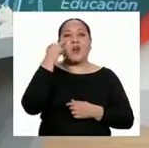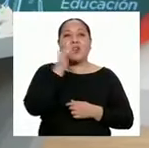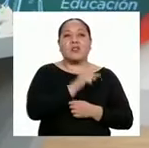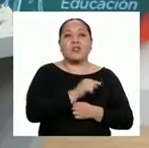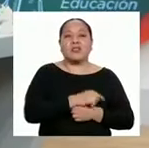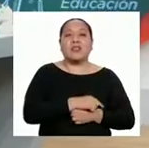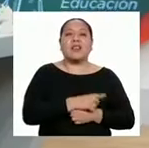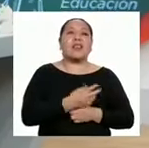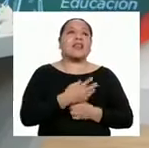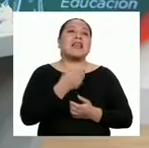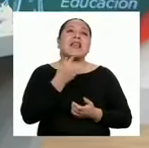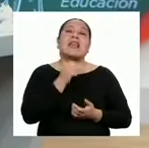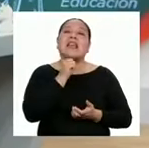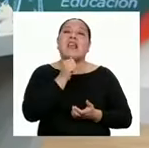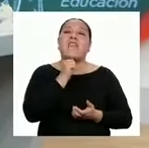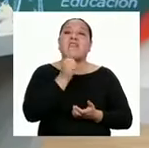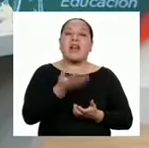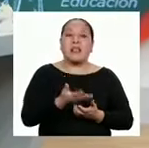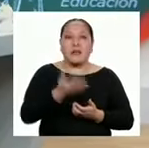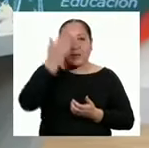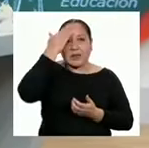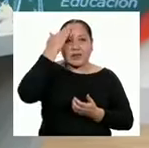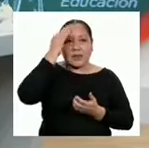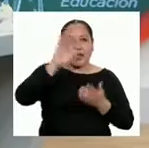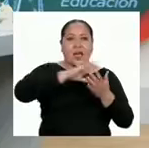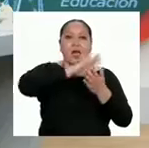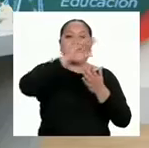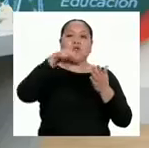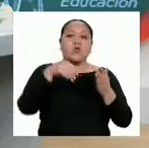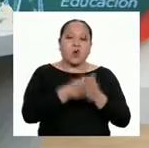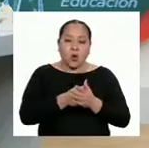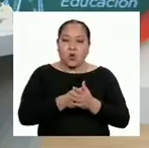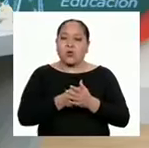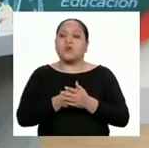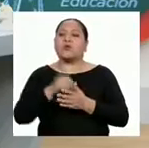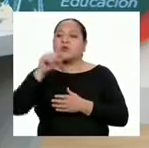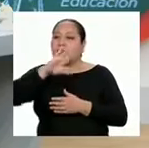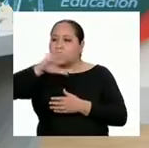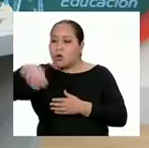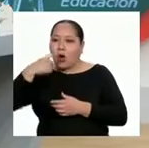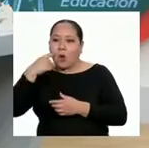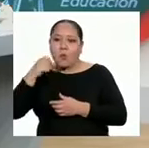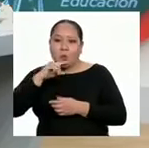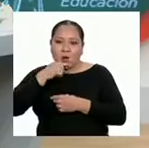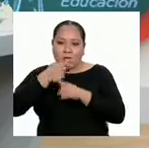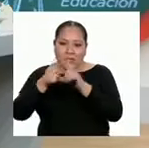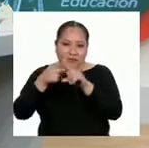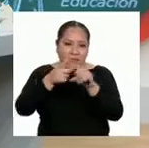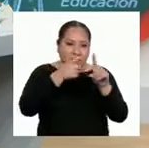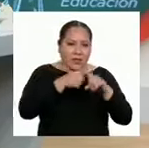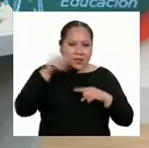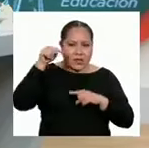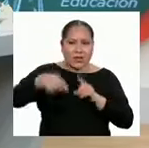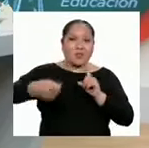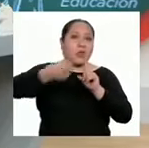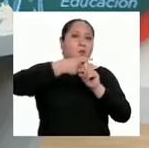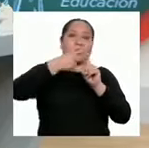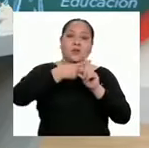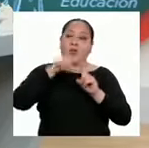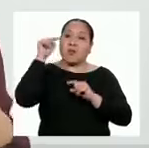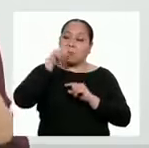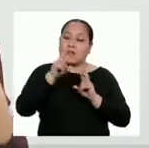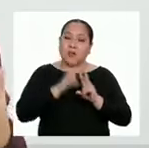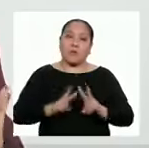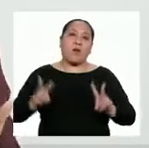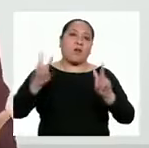hace falta para darnos cuenta que todas y todos somos diferentes y que eso es algo positivo y valioso